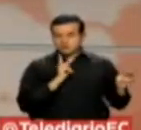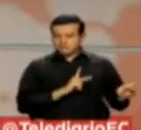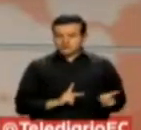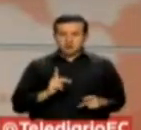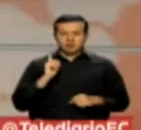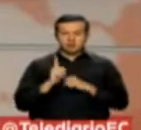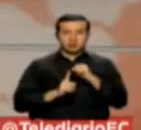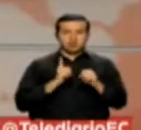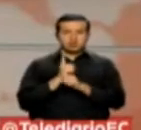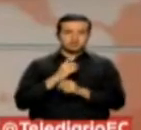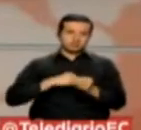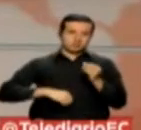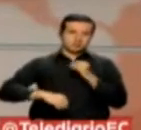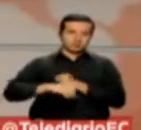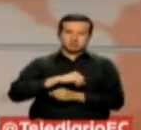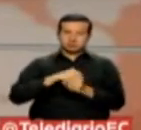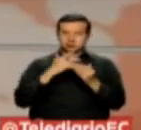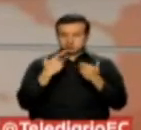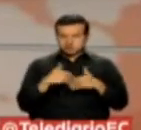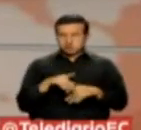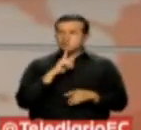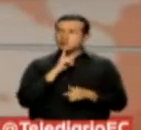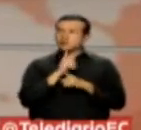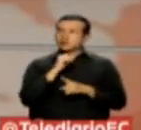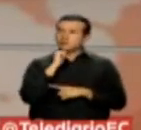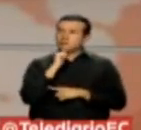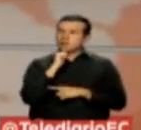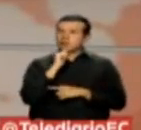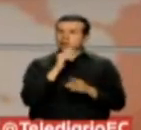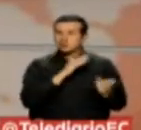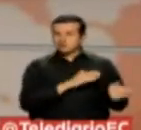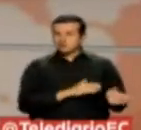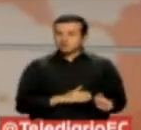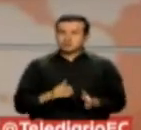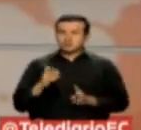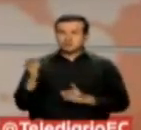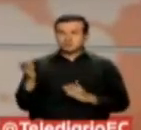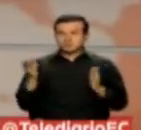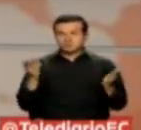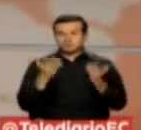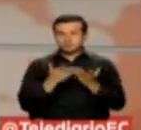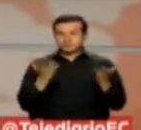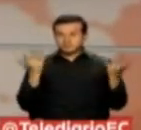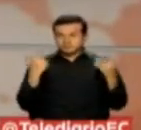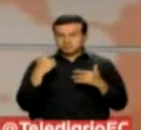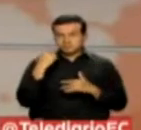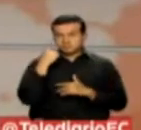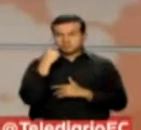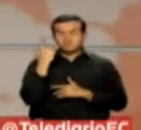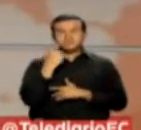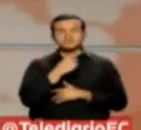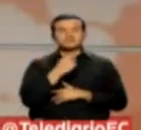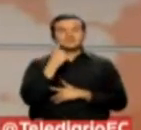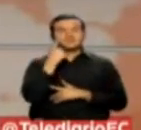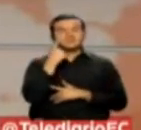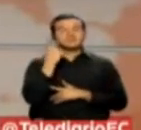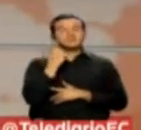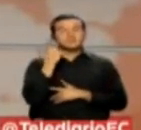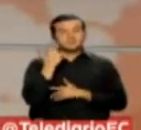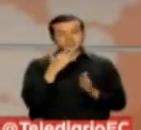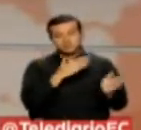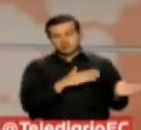de inversiones. Sí vamos a contar con un pequeño recorte, pero en contraprestación a esto estamos eficientando lo